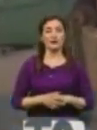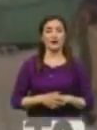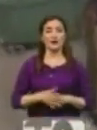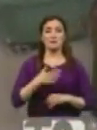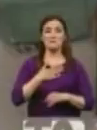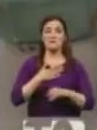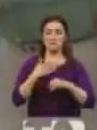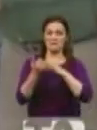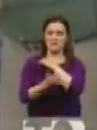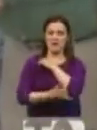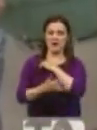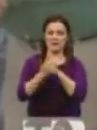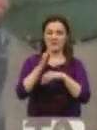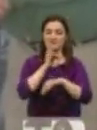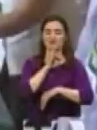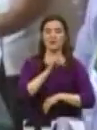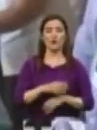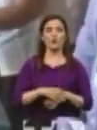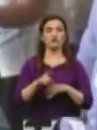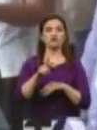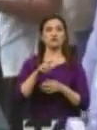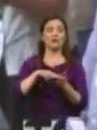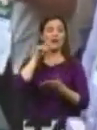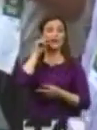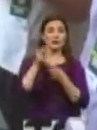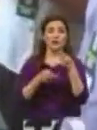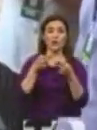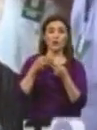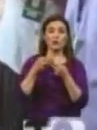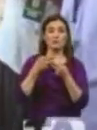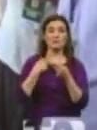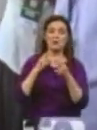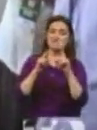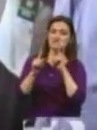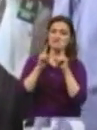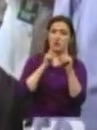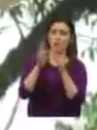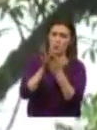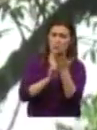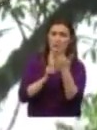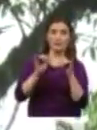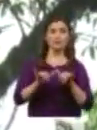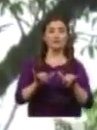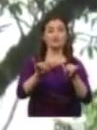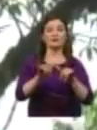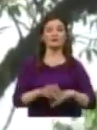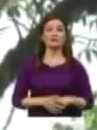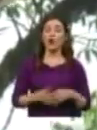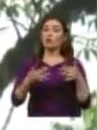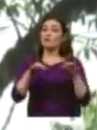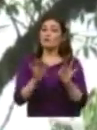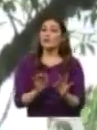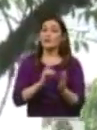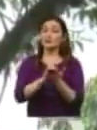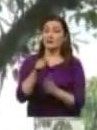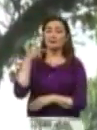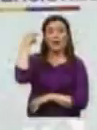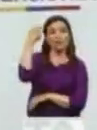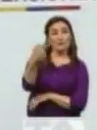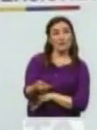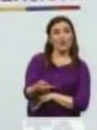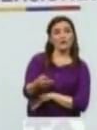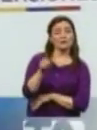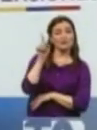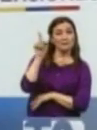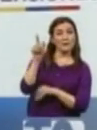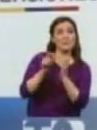en el lugar dialogó con algunos emprendedores, a quienes los animó a seguir con sus proyectos, pero previamente confirmó que la semana próxima